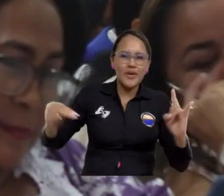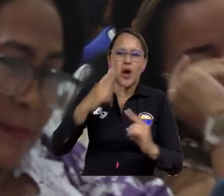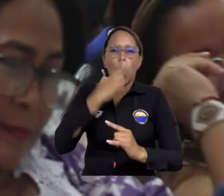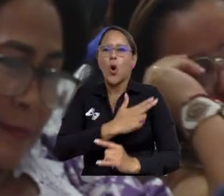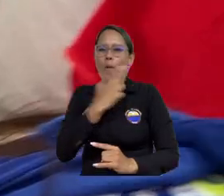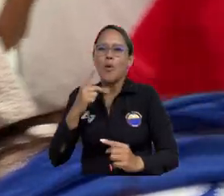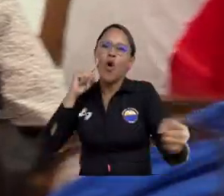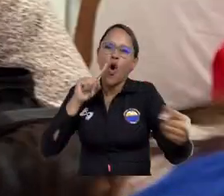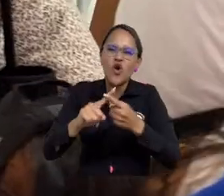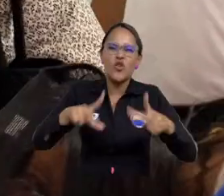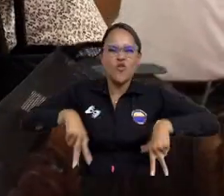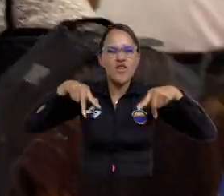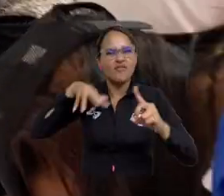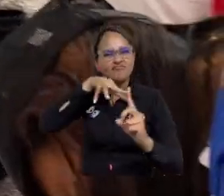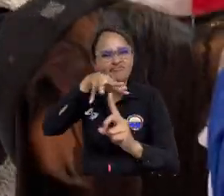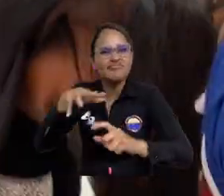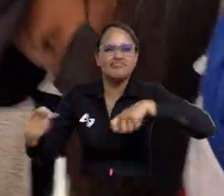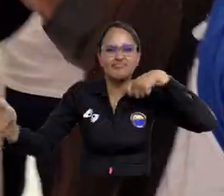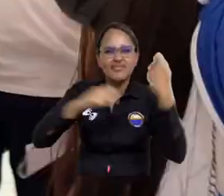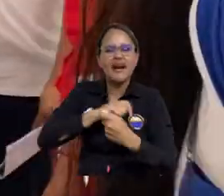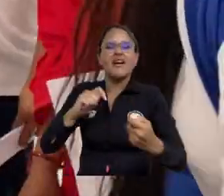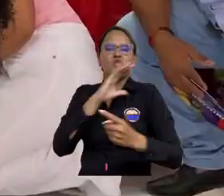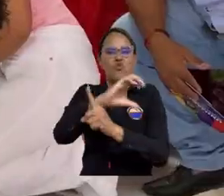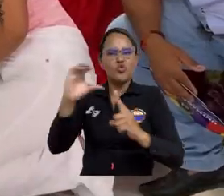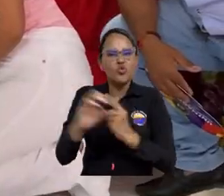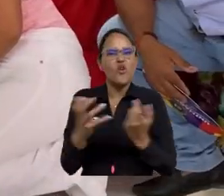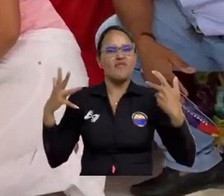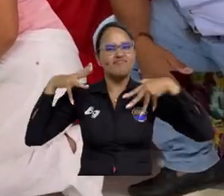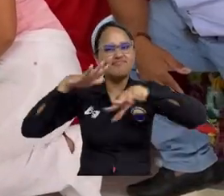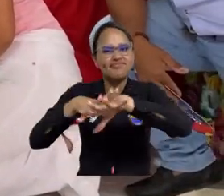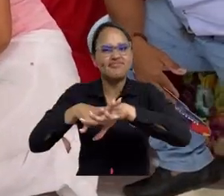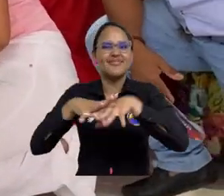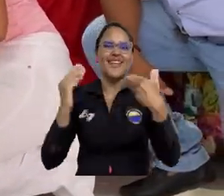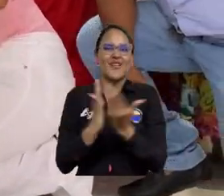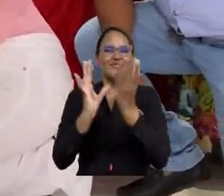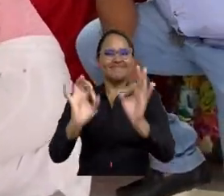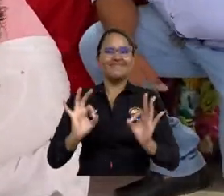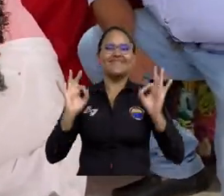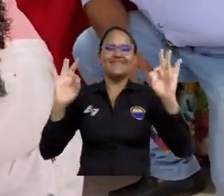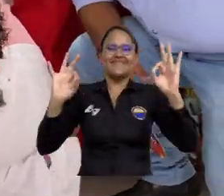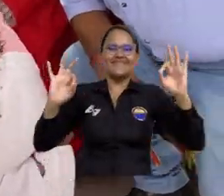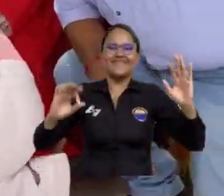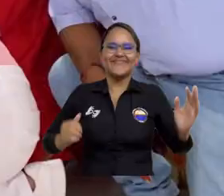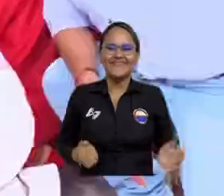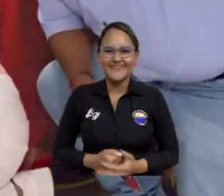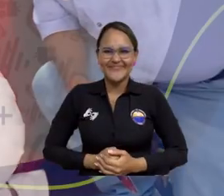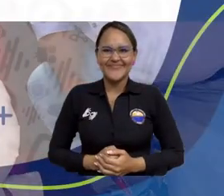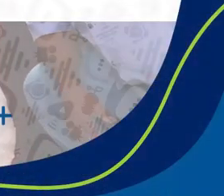transformación de vidas a través de una educación en alta calidad y exaltando la interculturalidad.